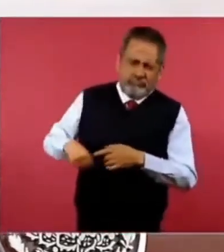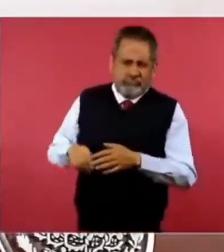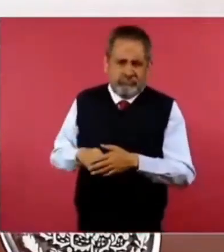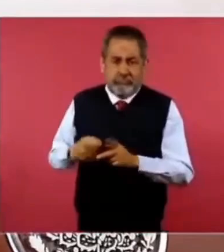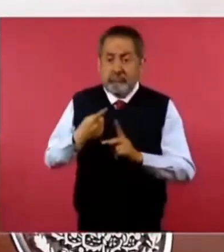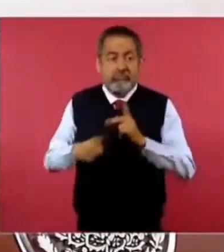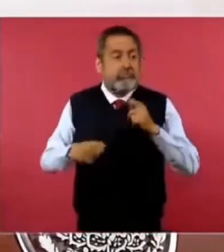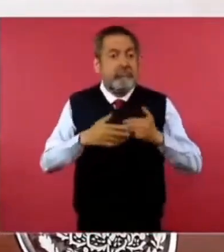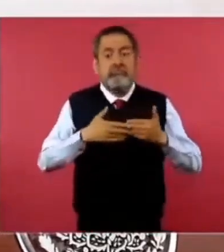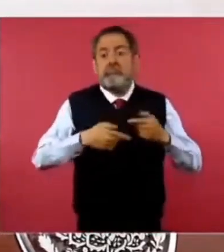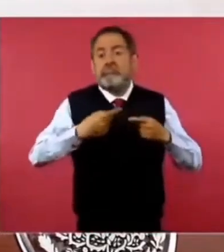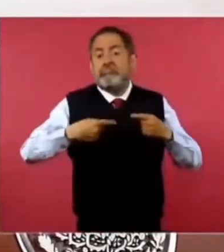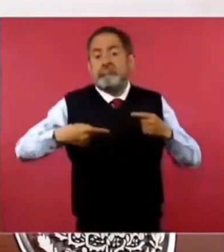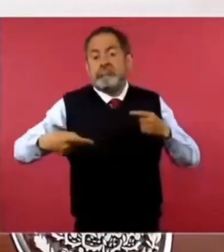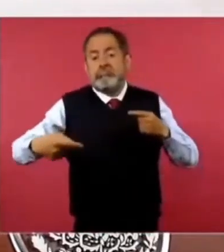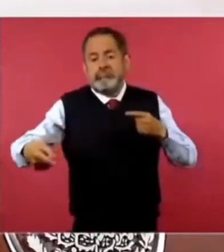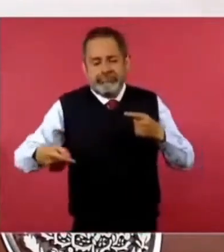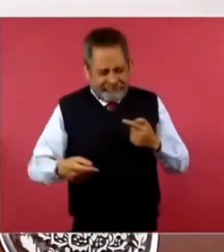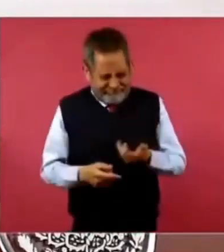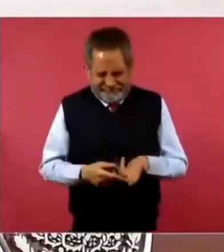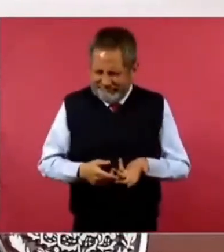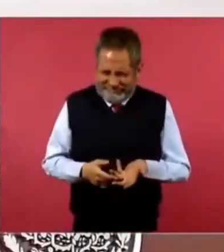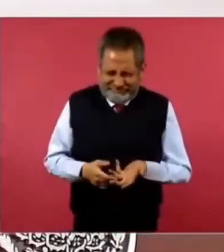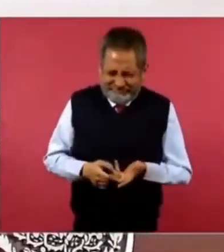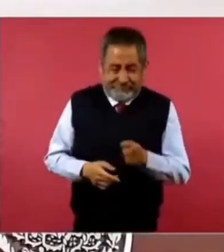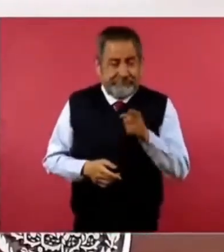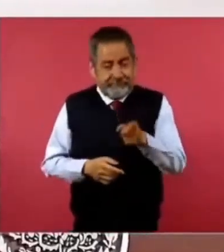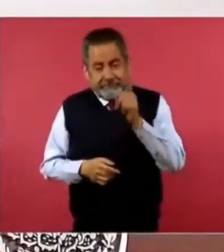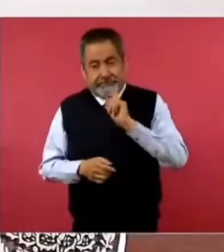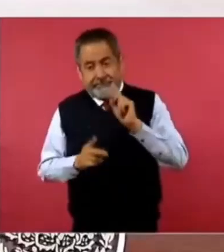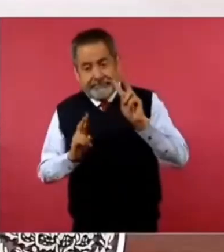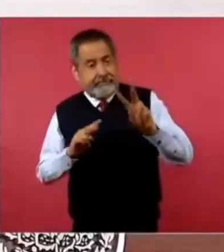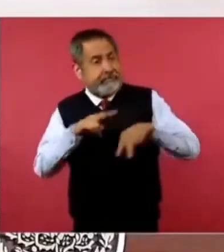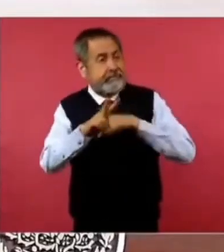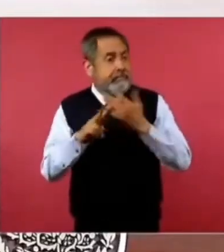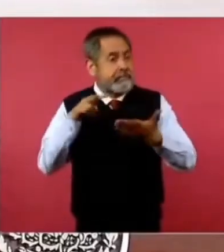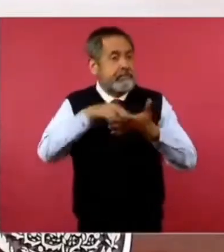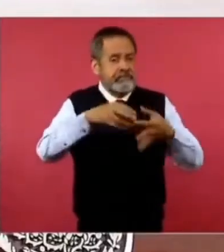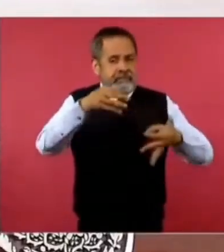Estado. Y ella va y comparece